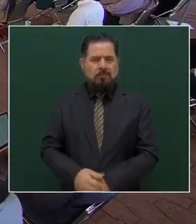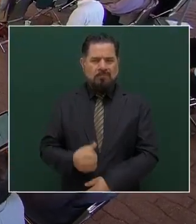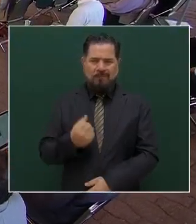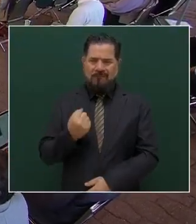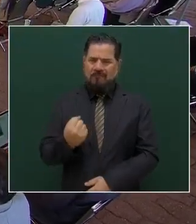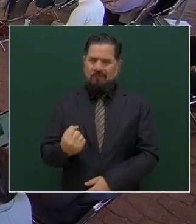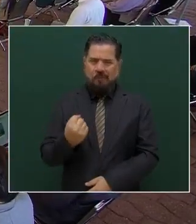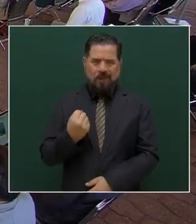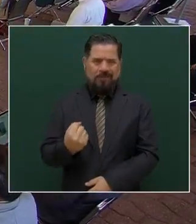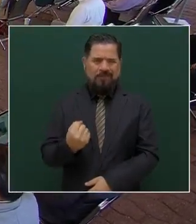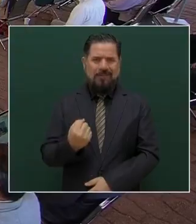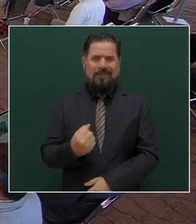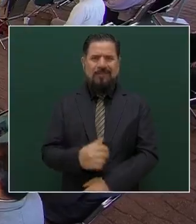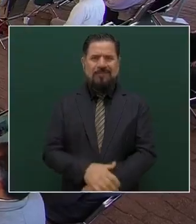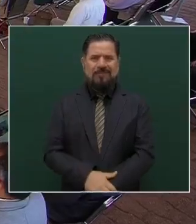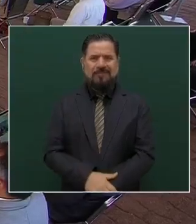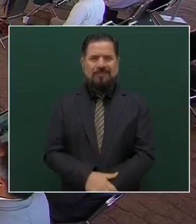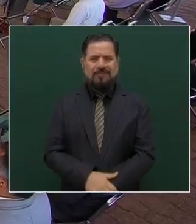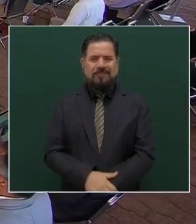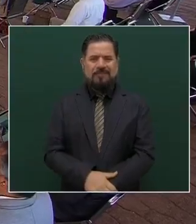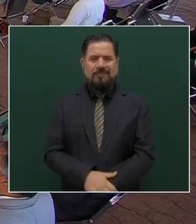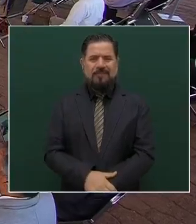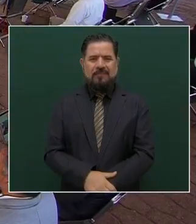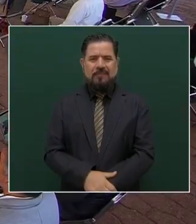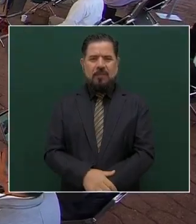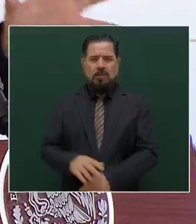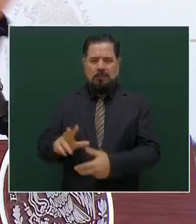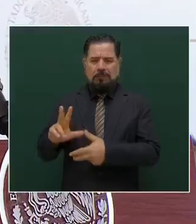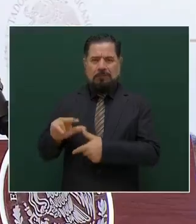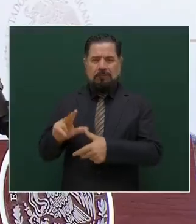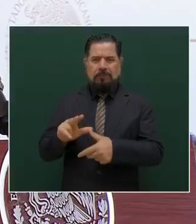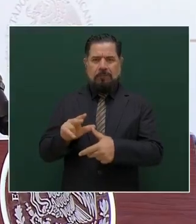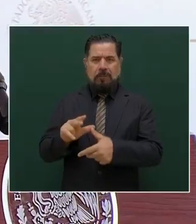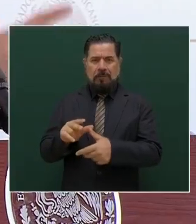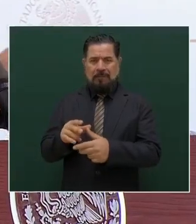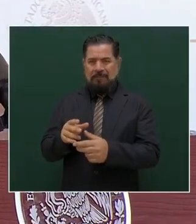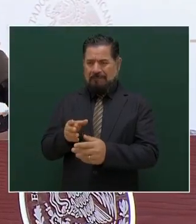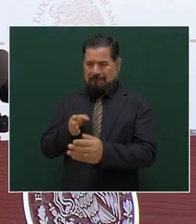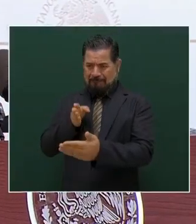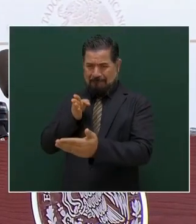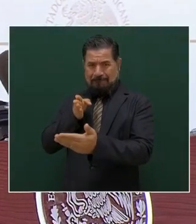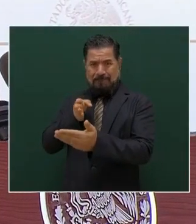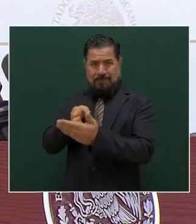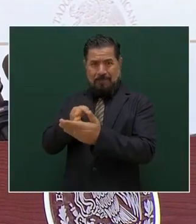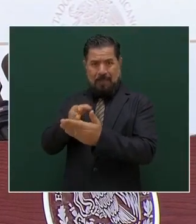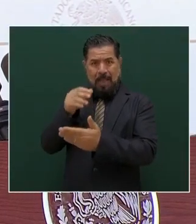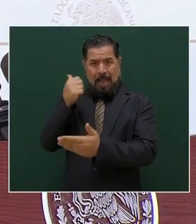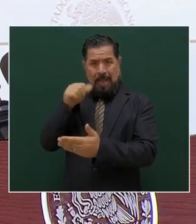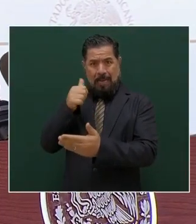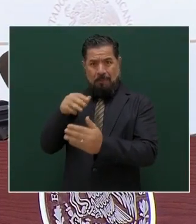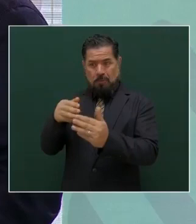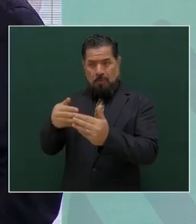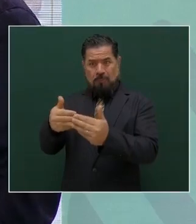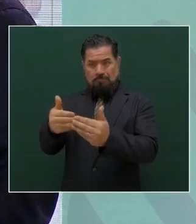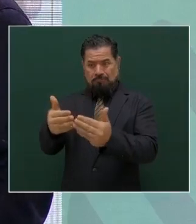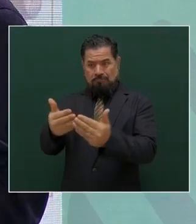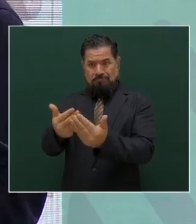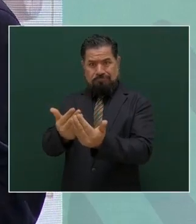fuertísimo y que además entra por la bahía una zona